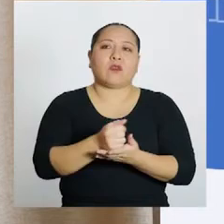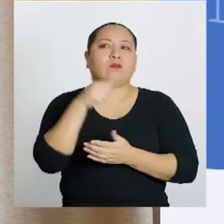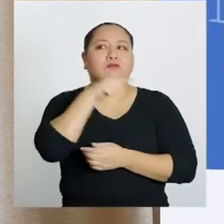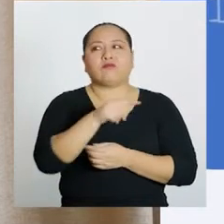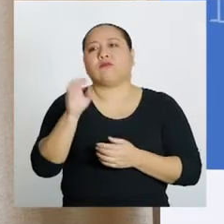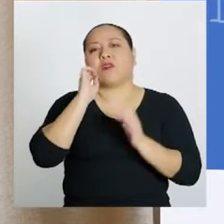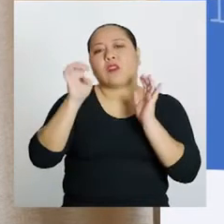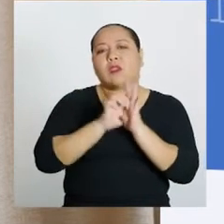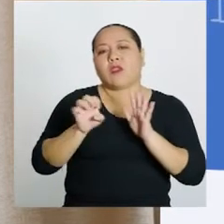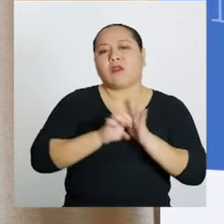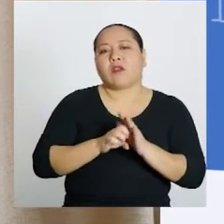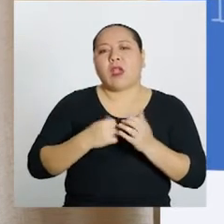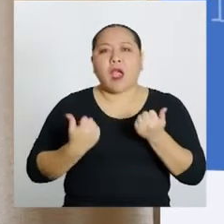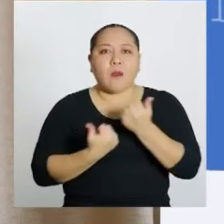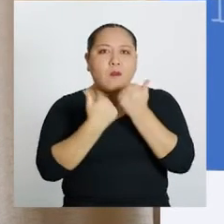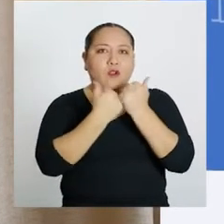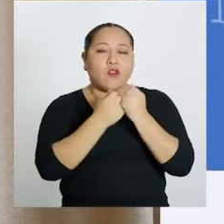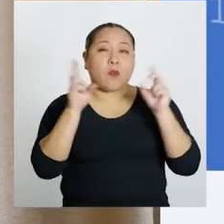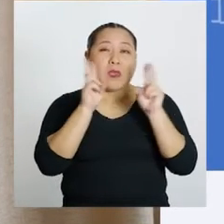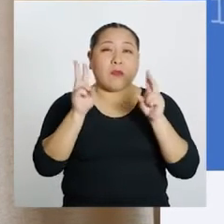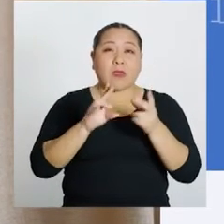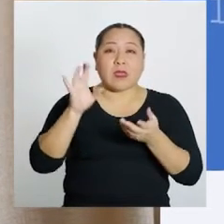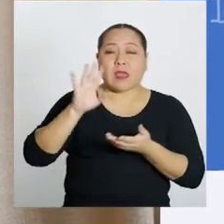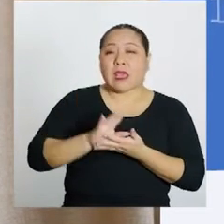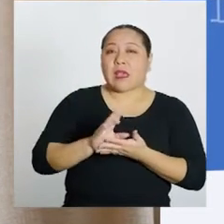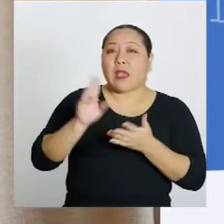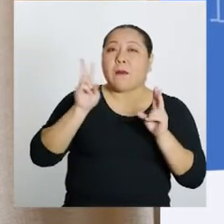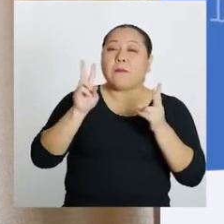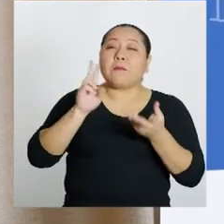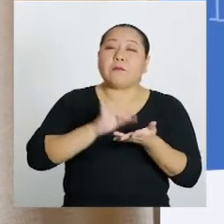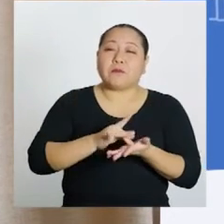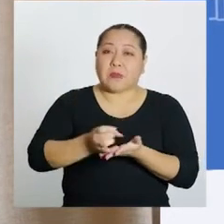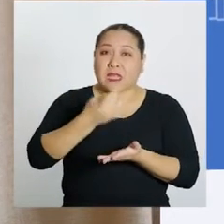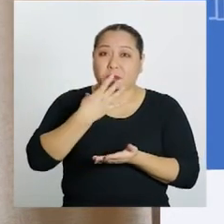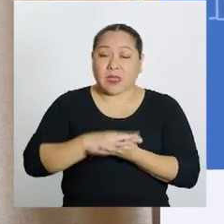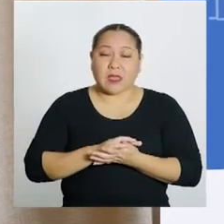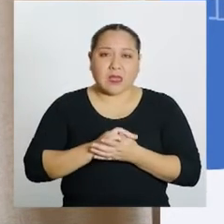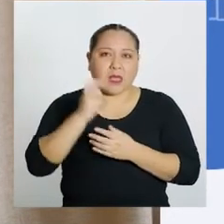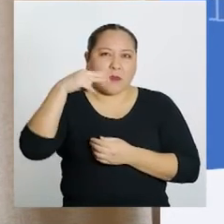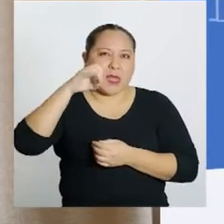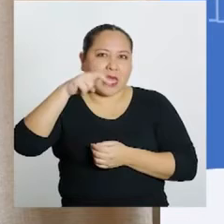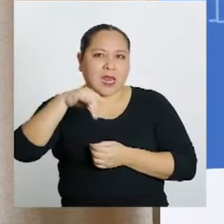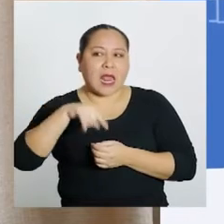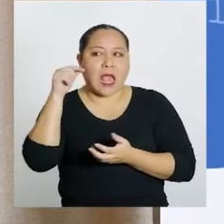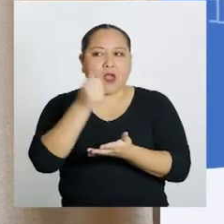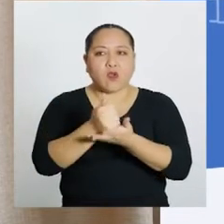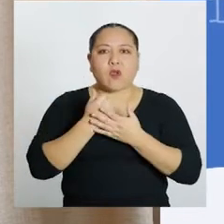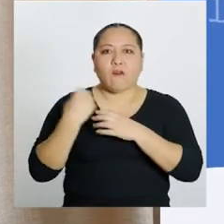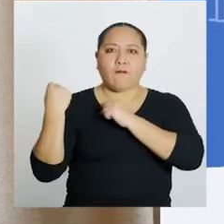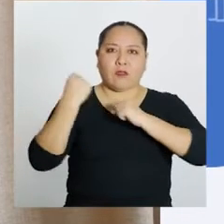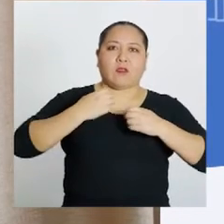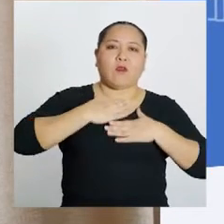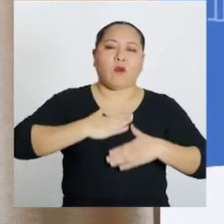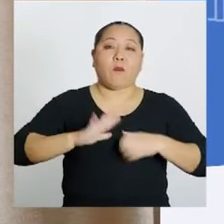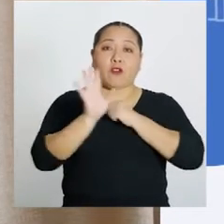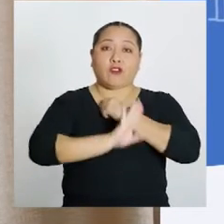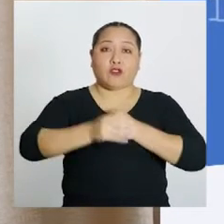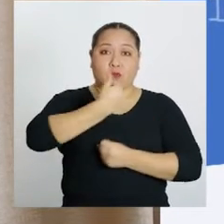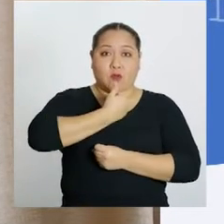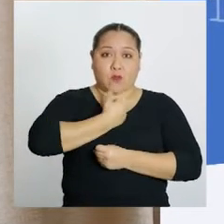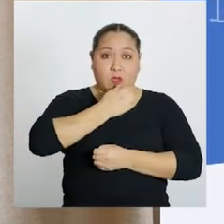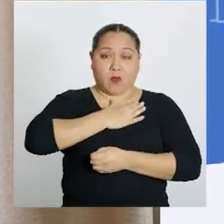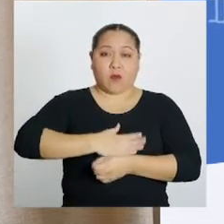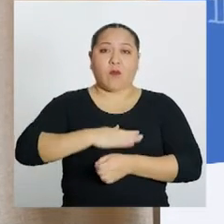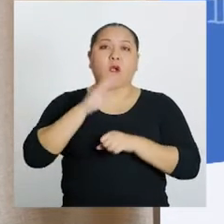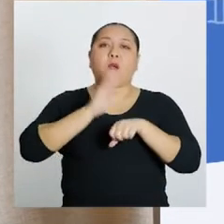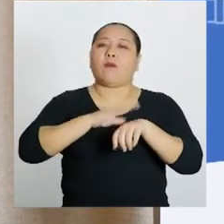por ejemplo, su aporte de vitaminas y minerales, micronutrientes que son esenciales para fortalecer el sistema inmunológico y así